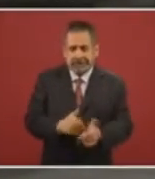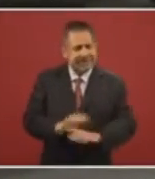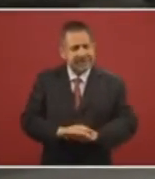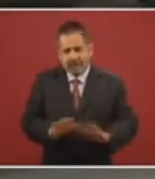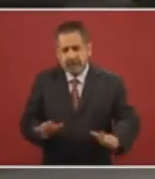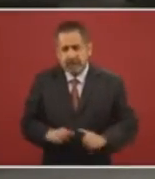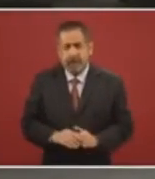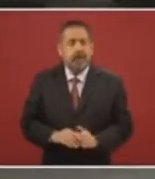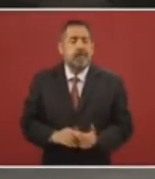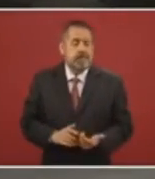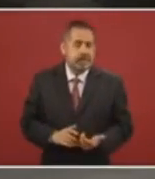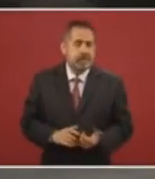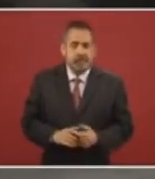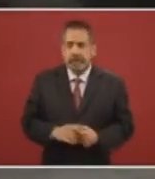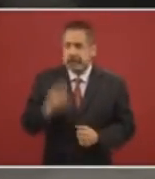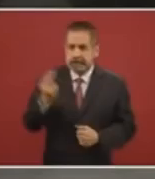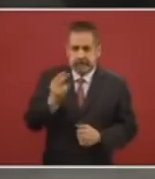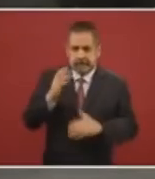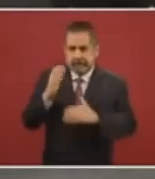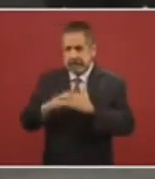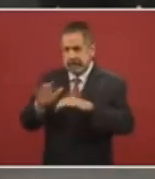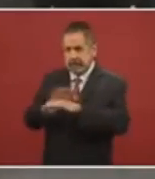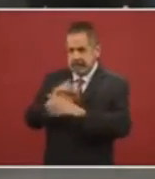Se necesitaba la transformación.